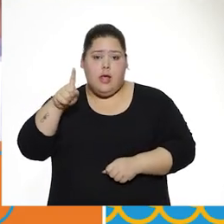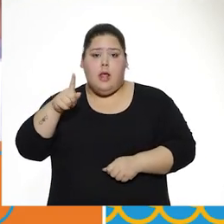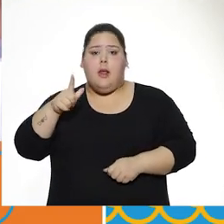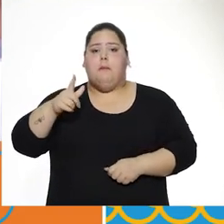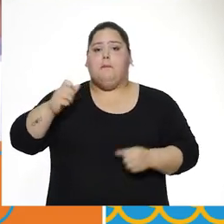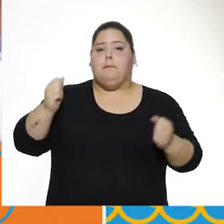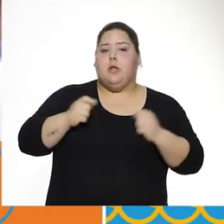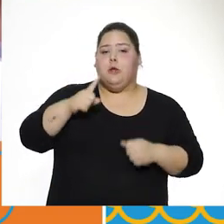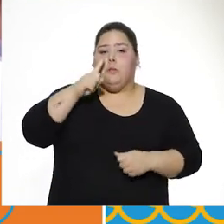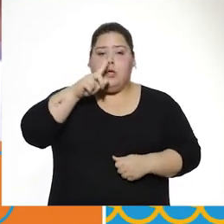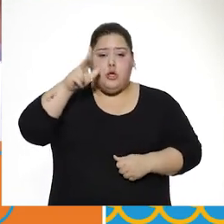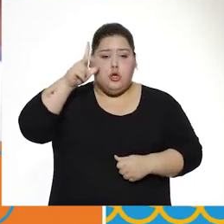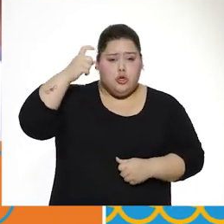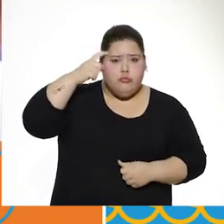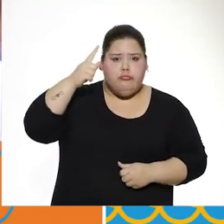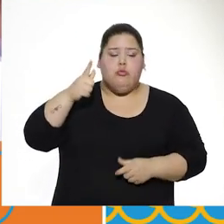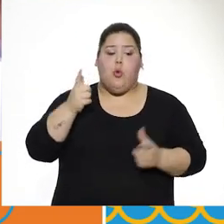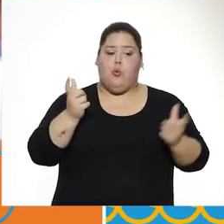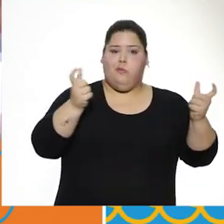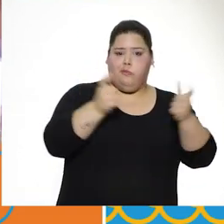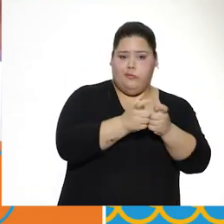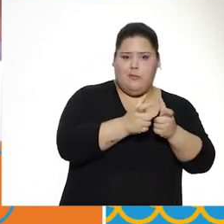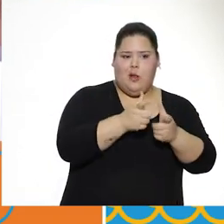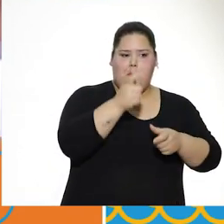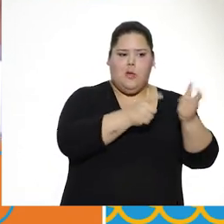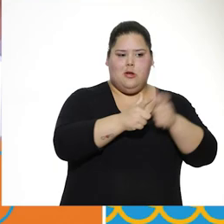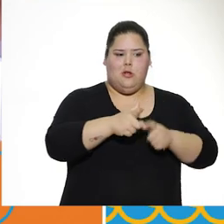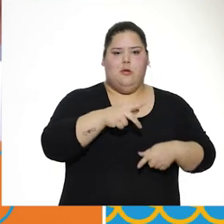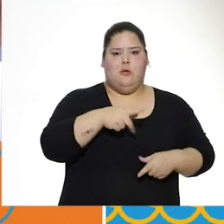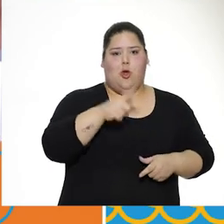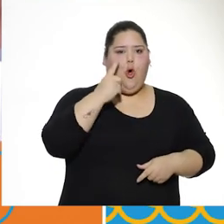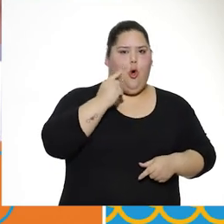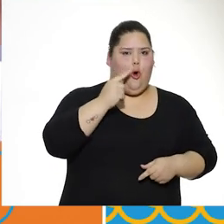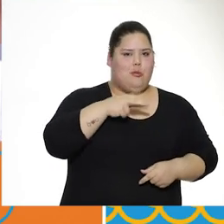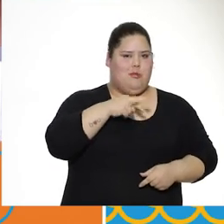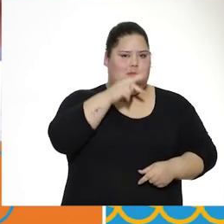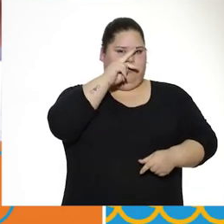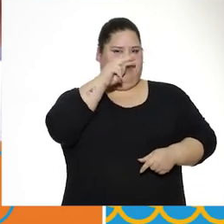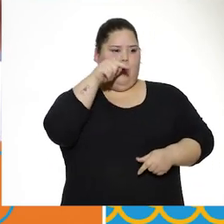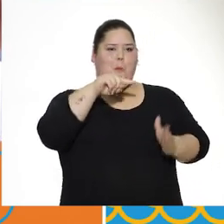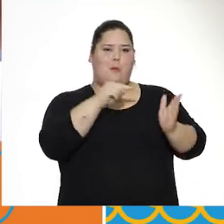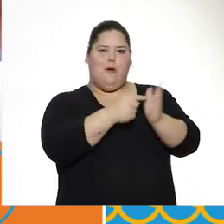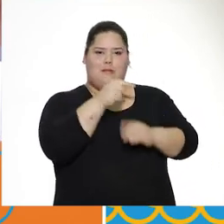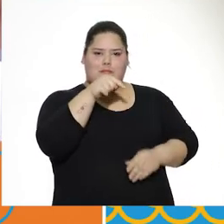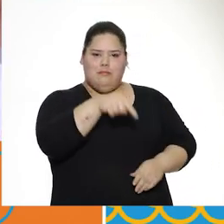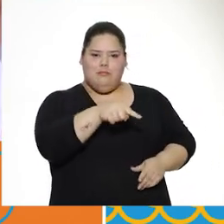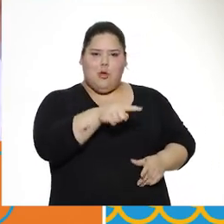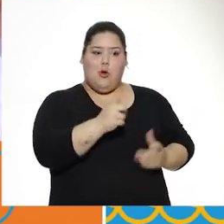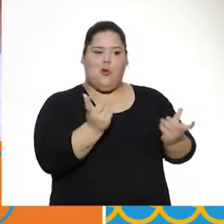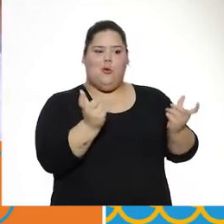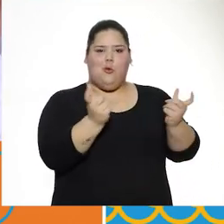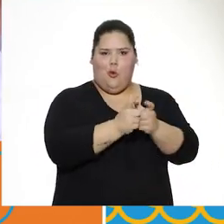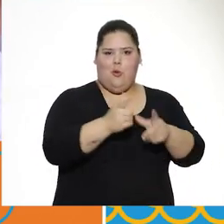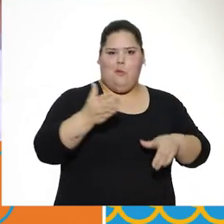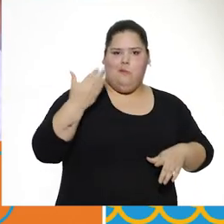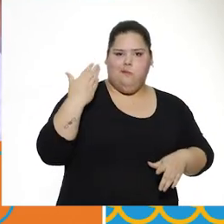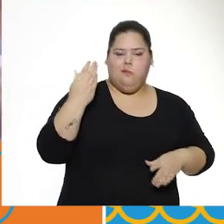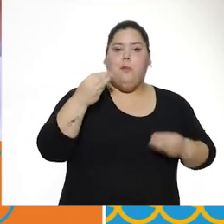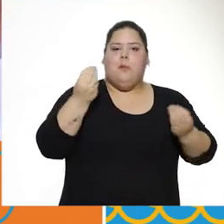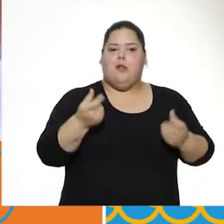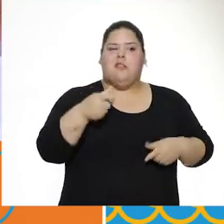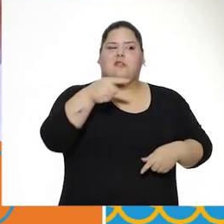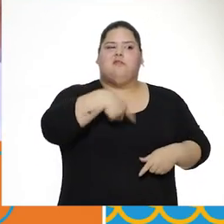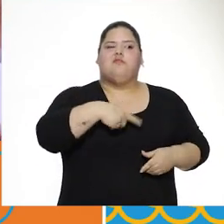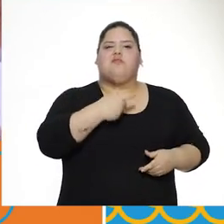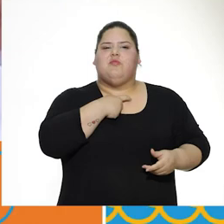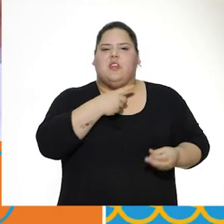de 1810 se reunió un grupo de hombres notables de Buenos Aires en asamblea, porque